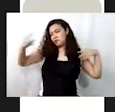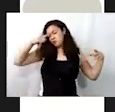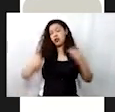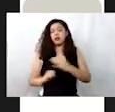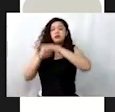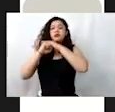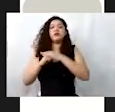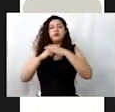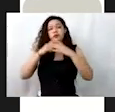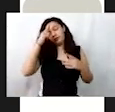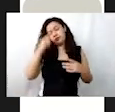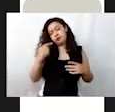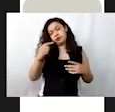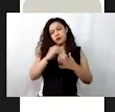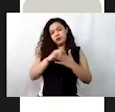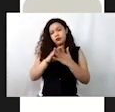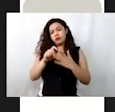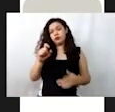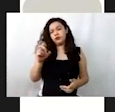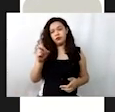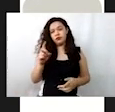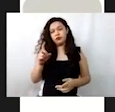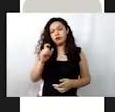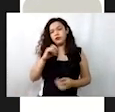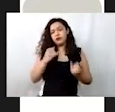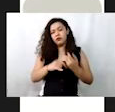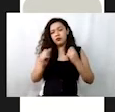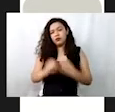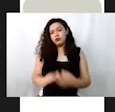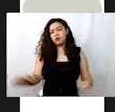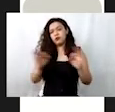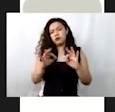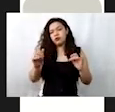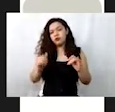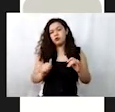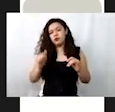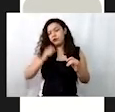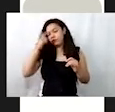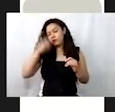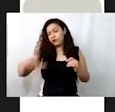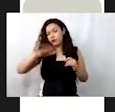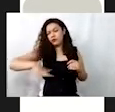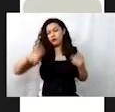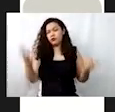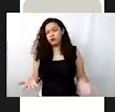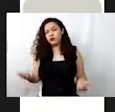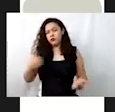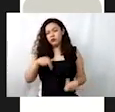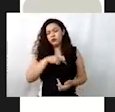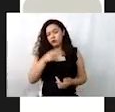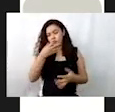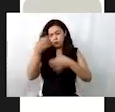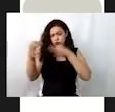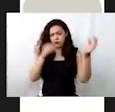lo que implica la Agenda 2030. Entonces, también aprovechar estos espacios en donde se pueda difundir lo que son